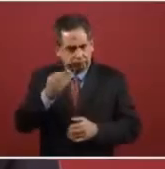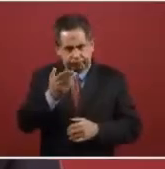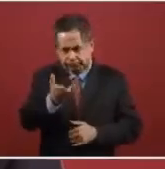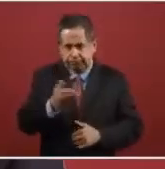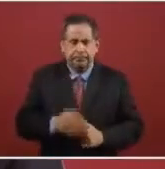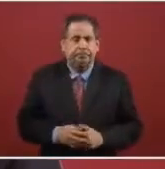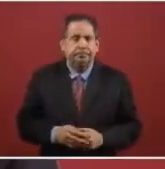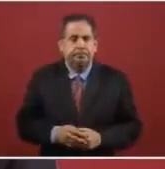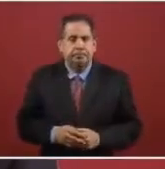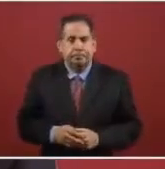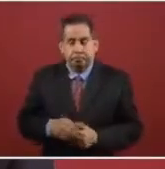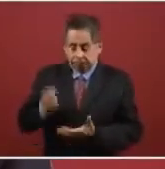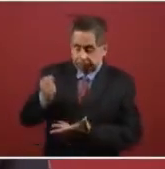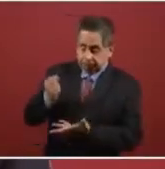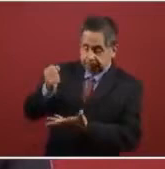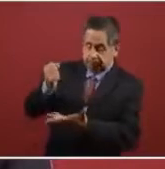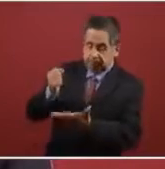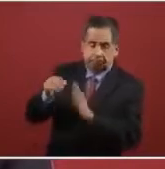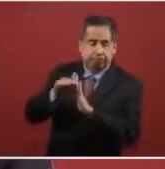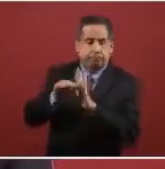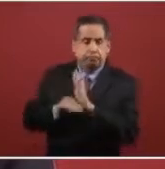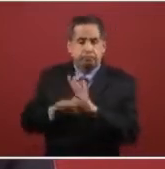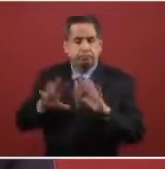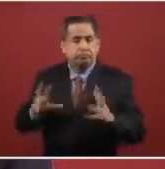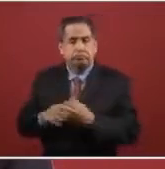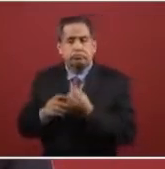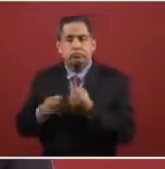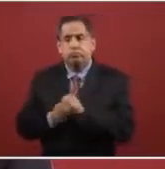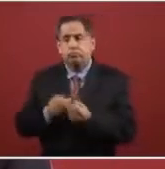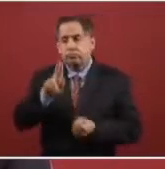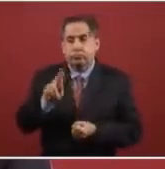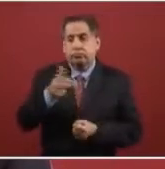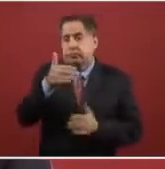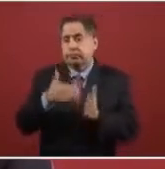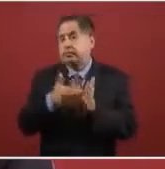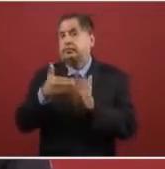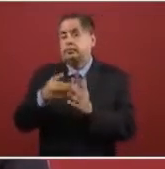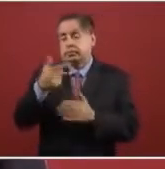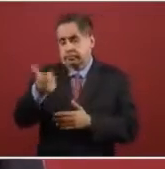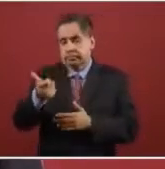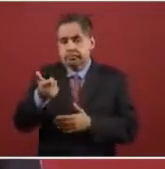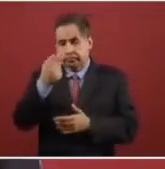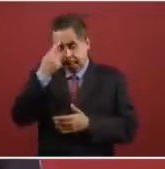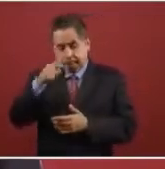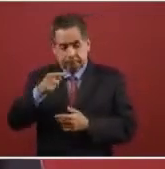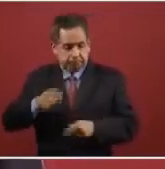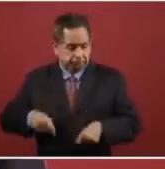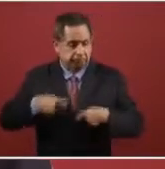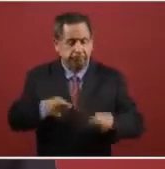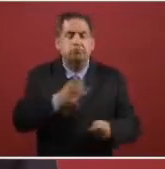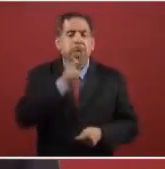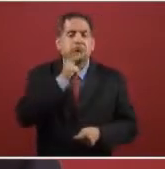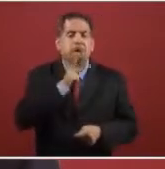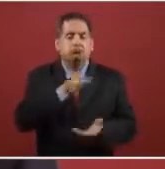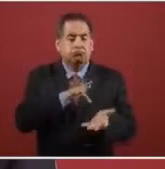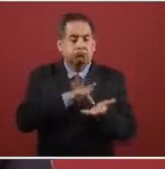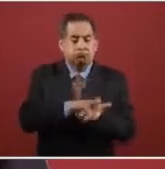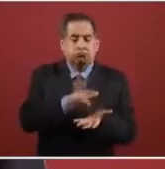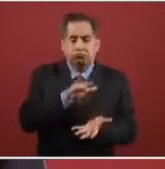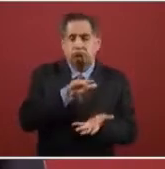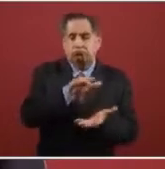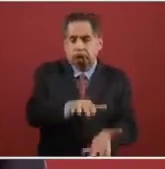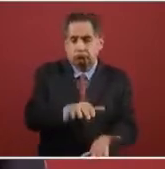Este paquete tiene un apoyo de alrededor de 86 mil millones de pesos a petróleos mexicanos. Este apoyo está